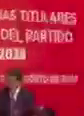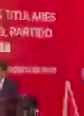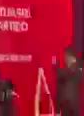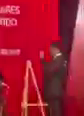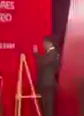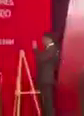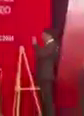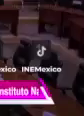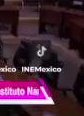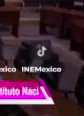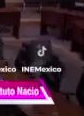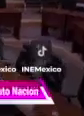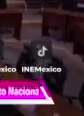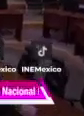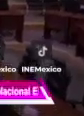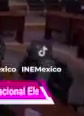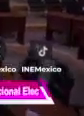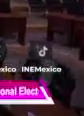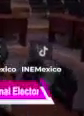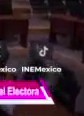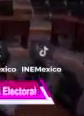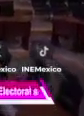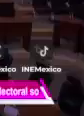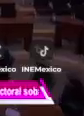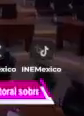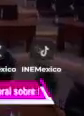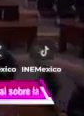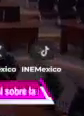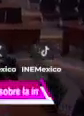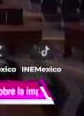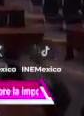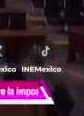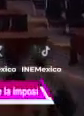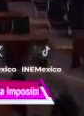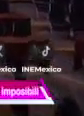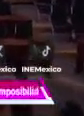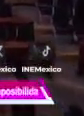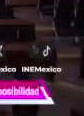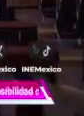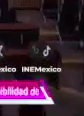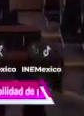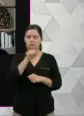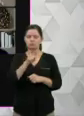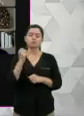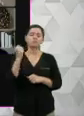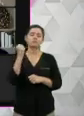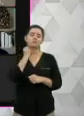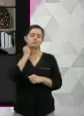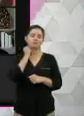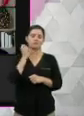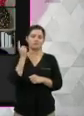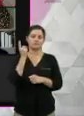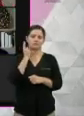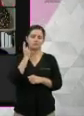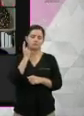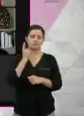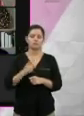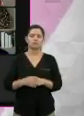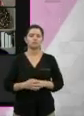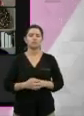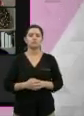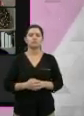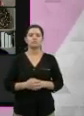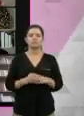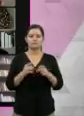rechazó la reforma estatutaria del PRI con el argumento de que ésta se concretó cuando aún no concluía el proceso electoral federal 2023